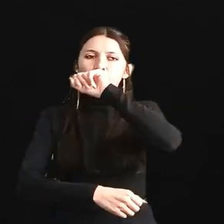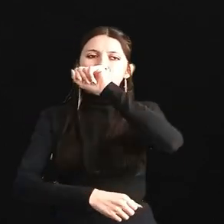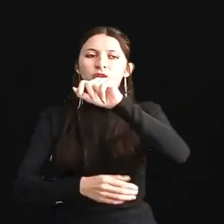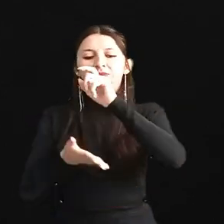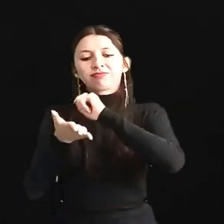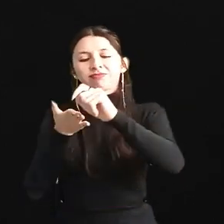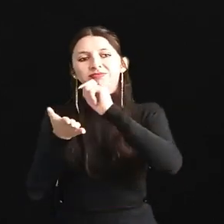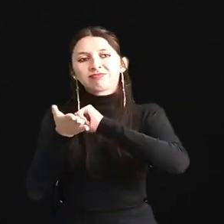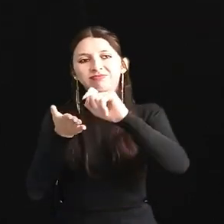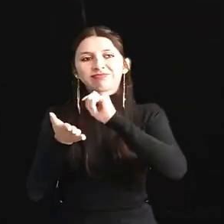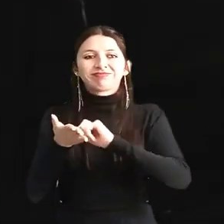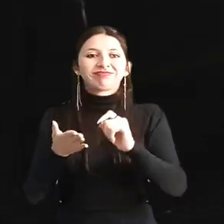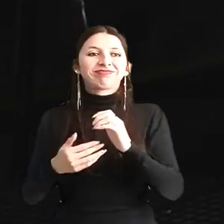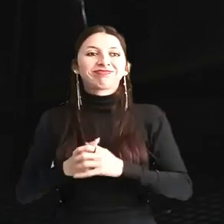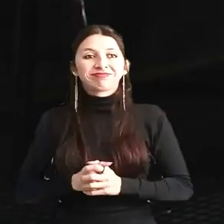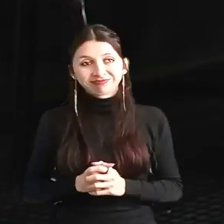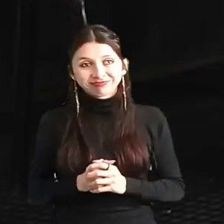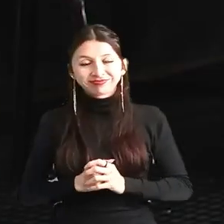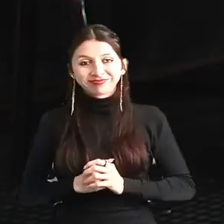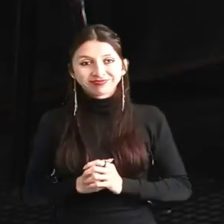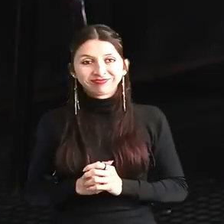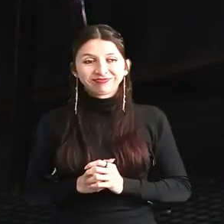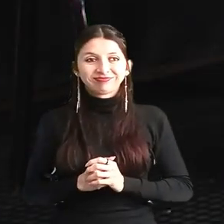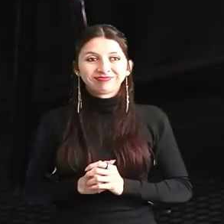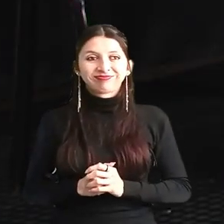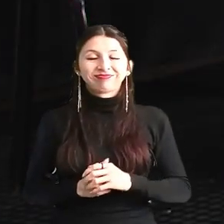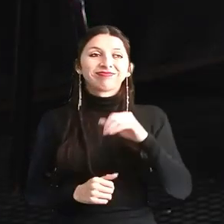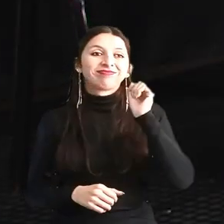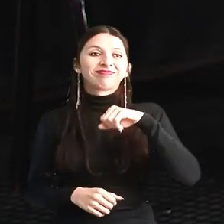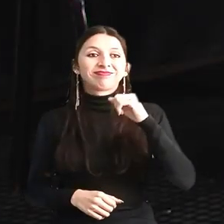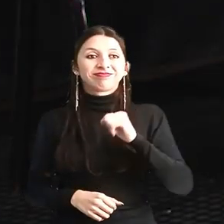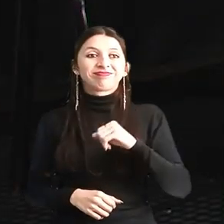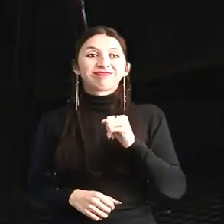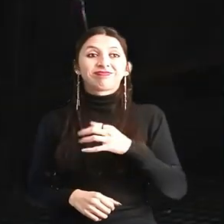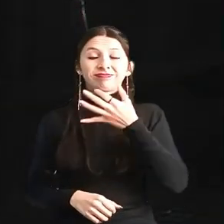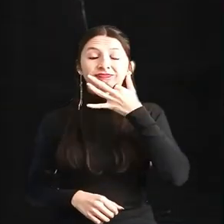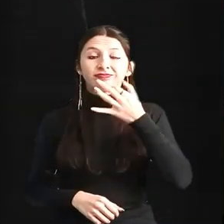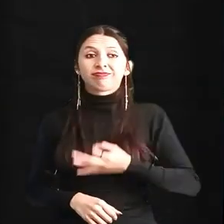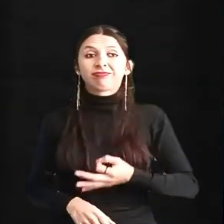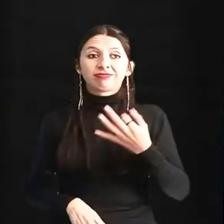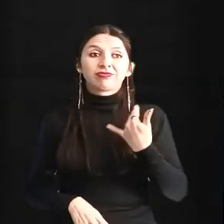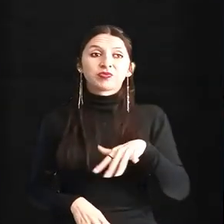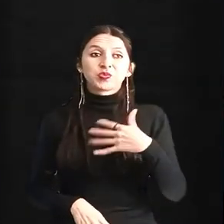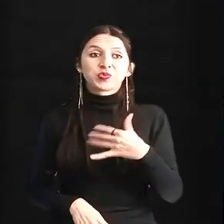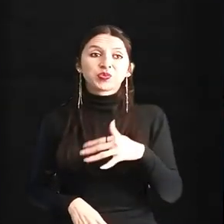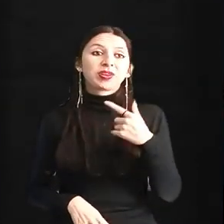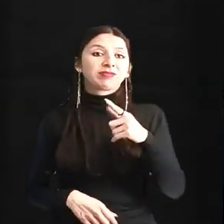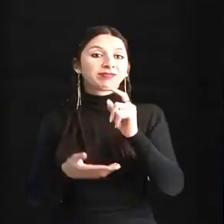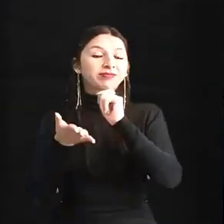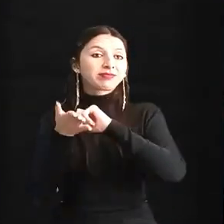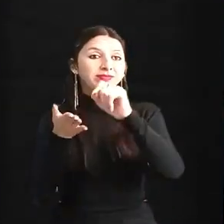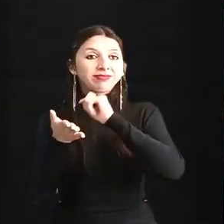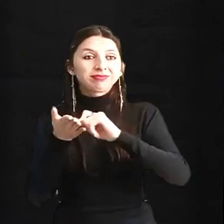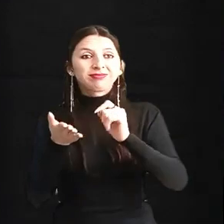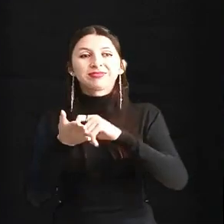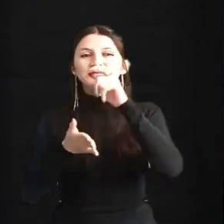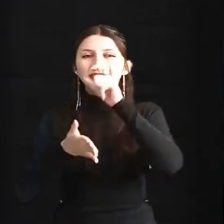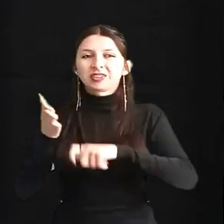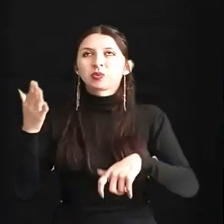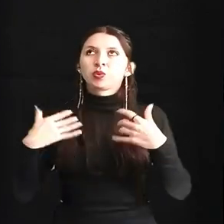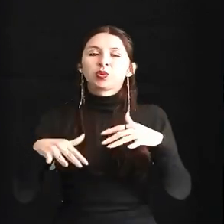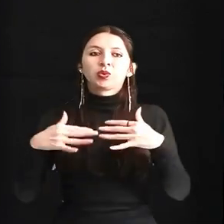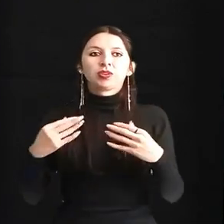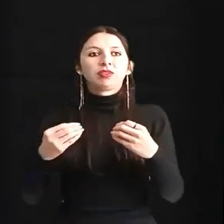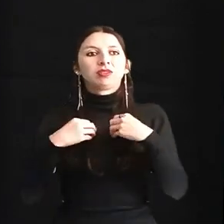este ejercicio de la escritura que es tan importante si la verdad consolidar esto es un ejercicio bien complejo para